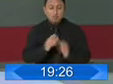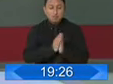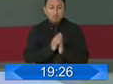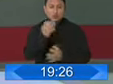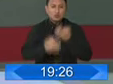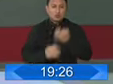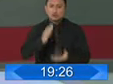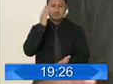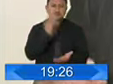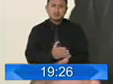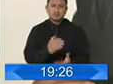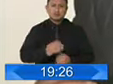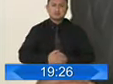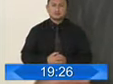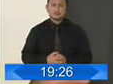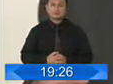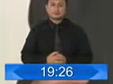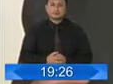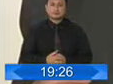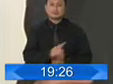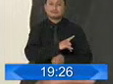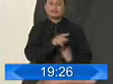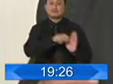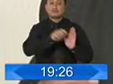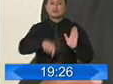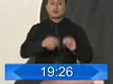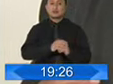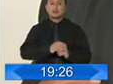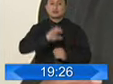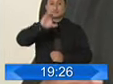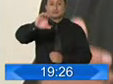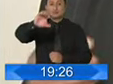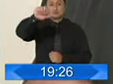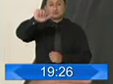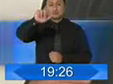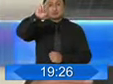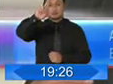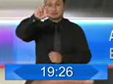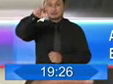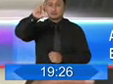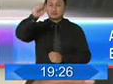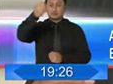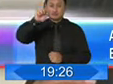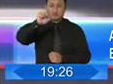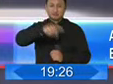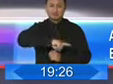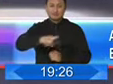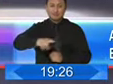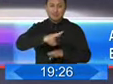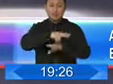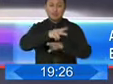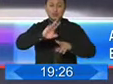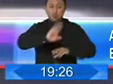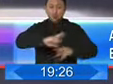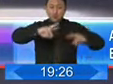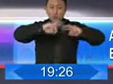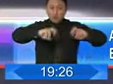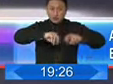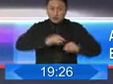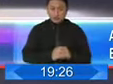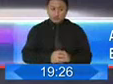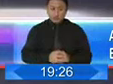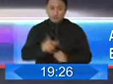proceso. El abogado de Carlos P.C. asegura que la indagación realizada por la Fiscalía no vincula a su defendido